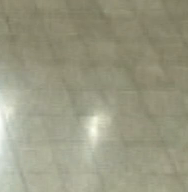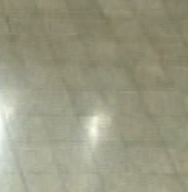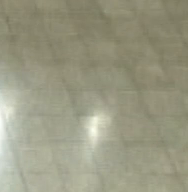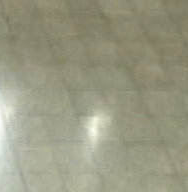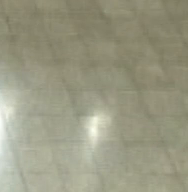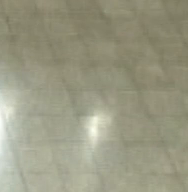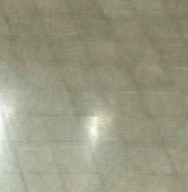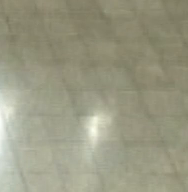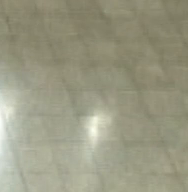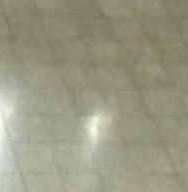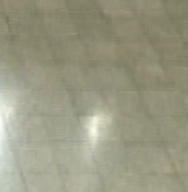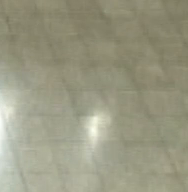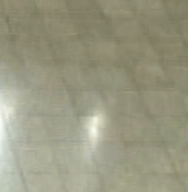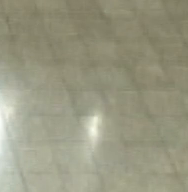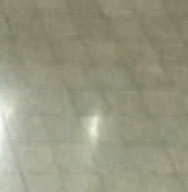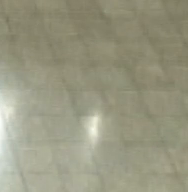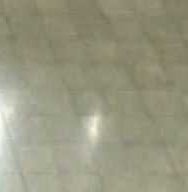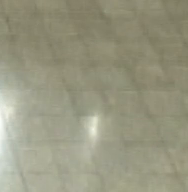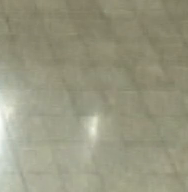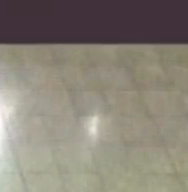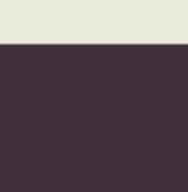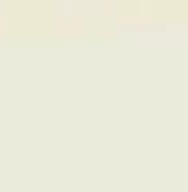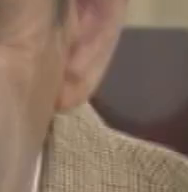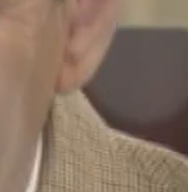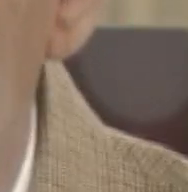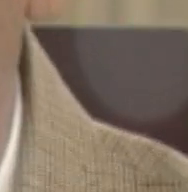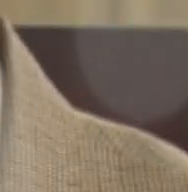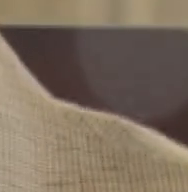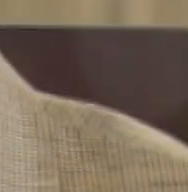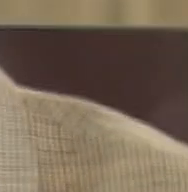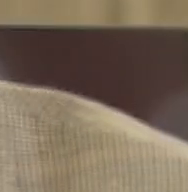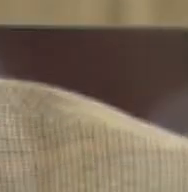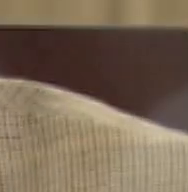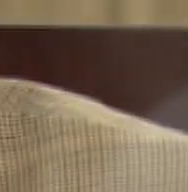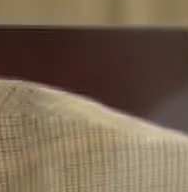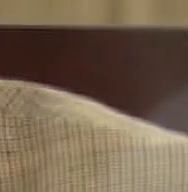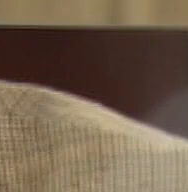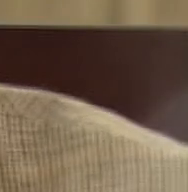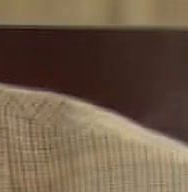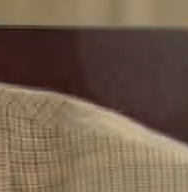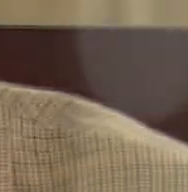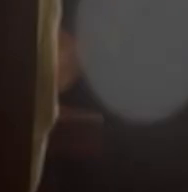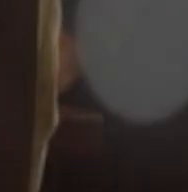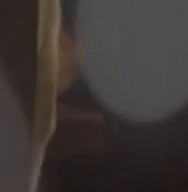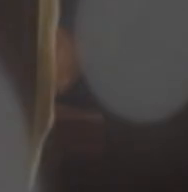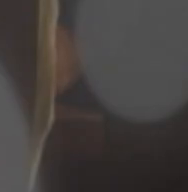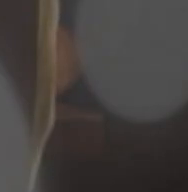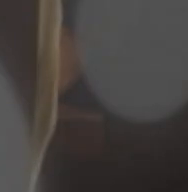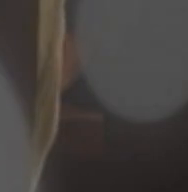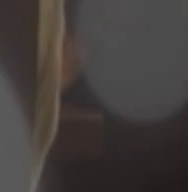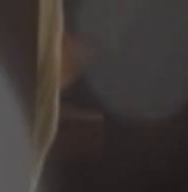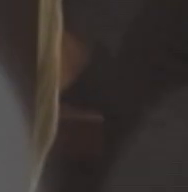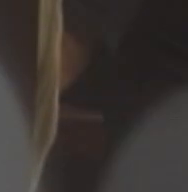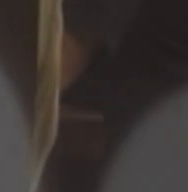América Latina nos enfocamos en el trabajo con la niñez. Lo material es importante, pero otras formas